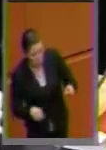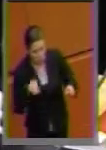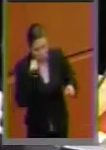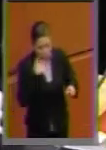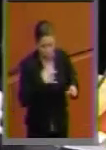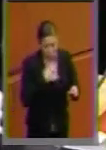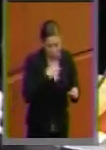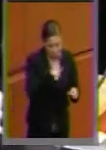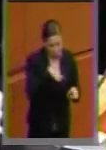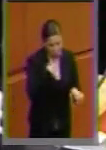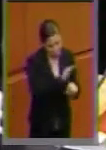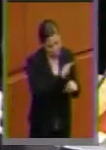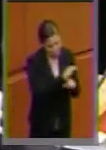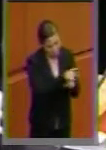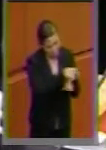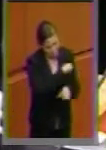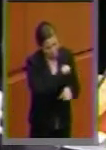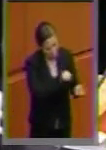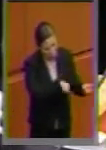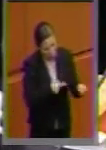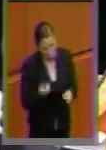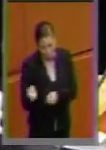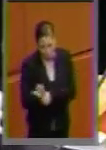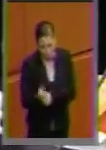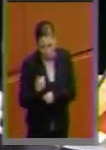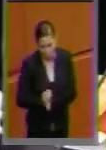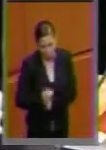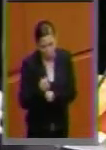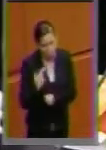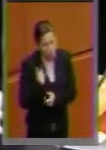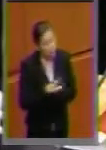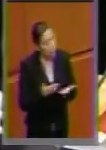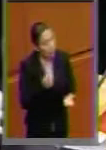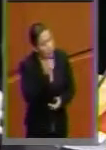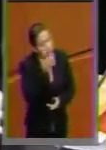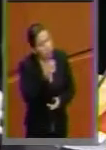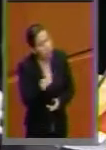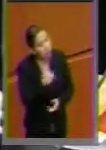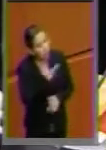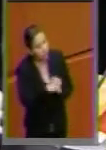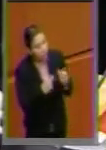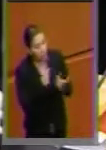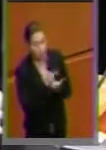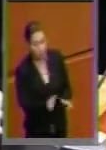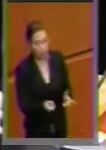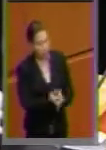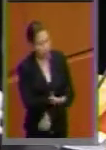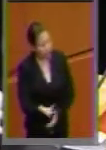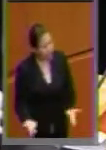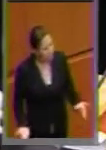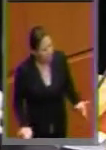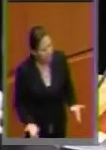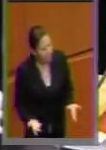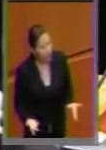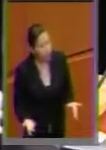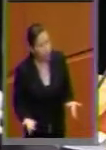que vamos ahora es muy sencillo que todo el mundo esté libre este